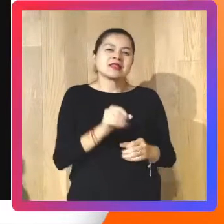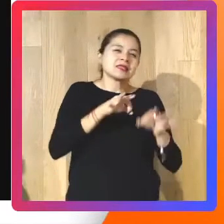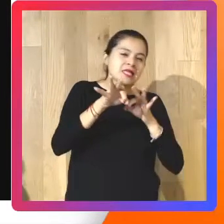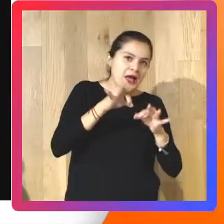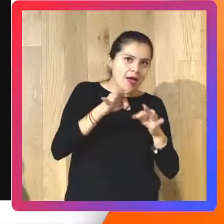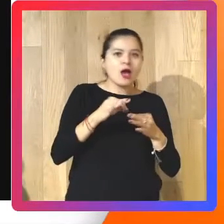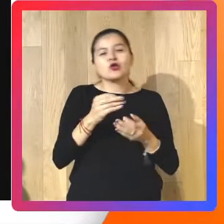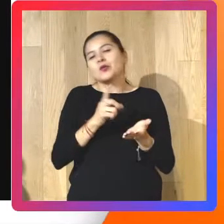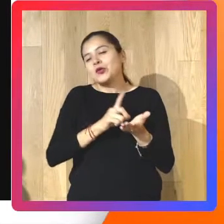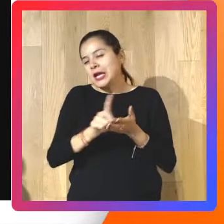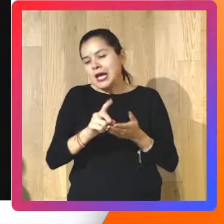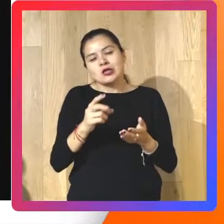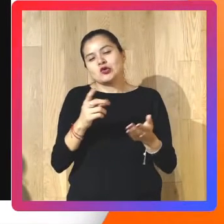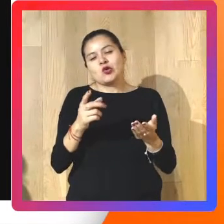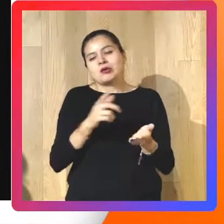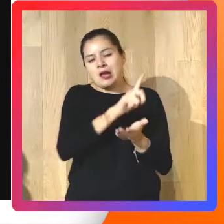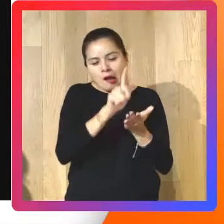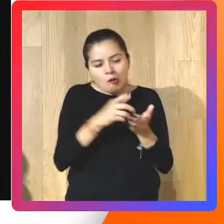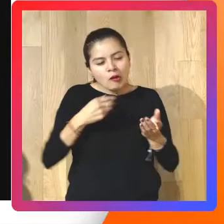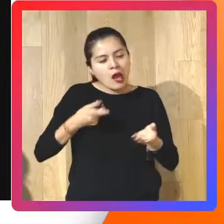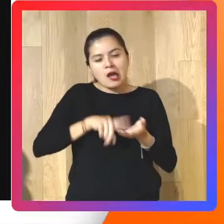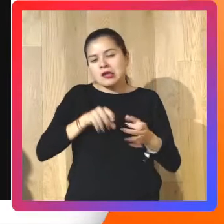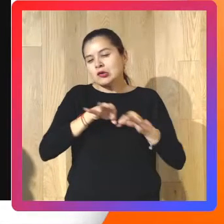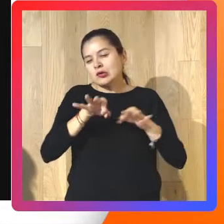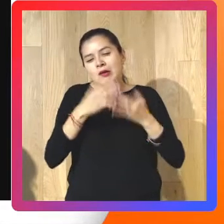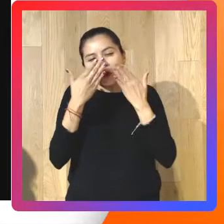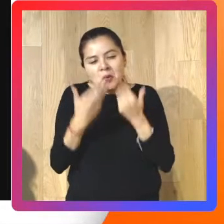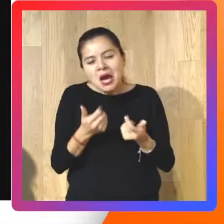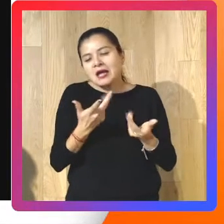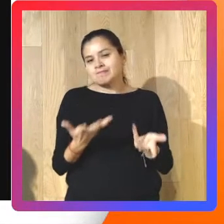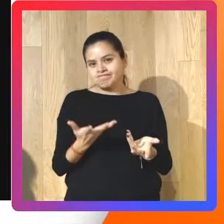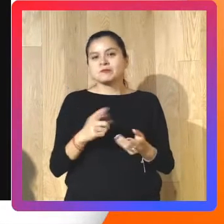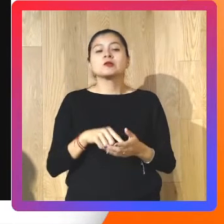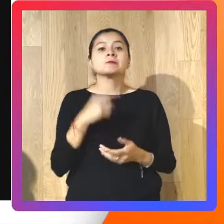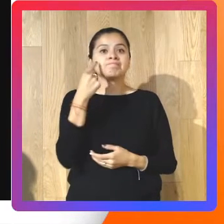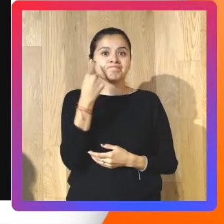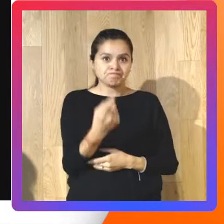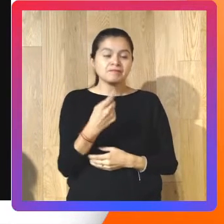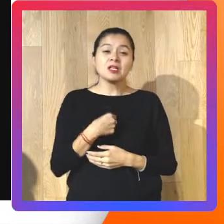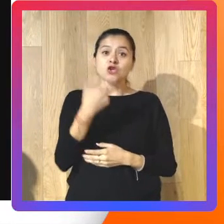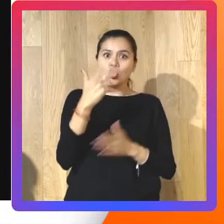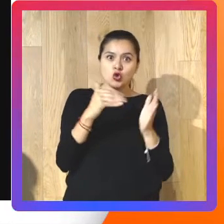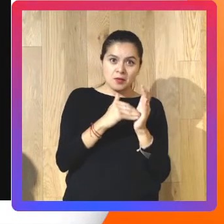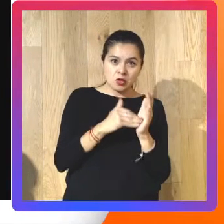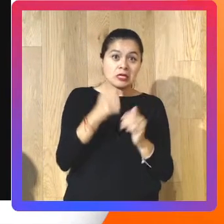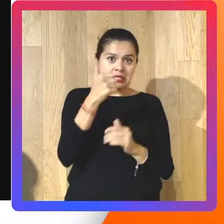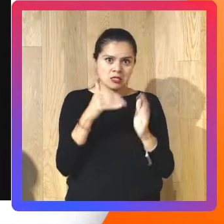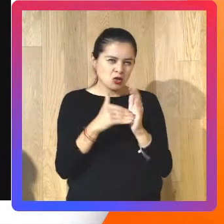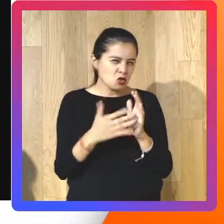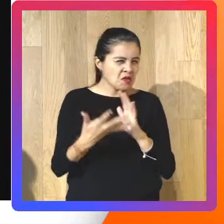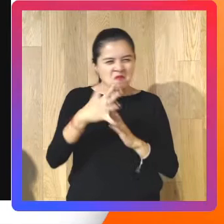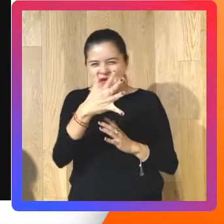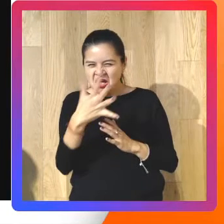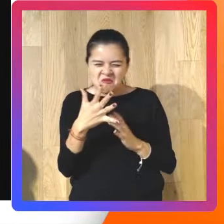sea, sin derechos laborales y sin protección social. Entonces, por cierto, de los 8,600,000, poquito más de